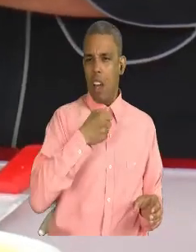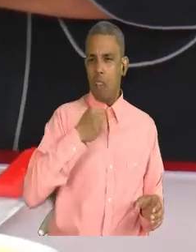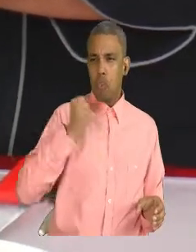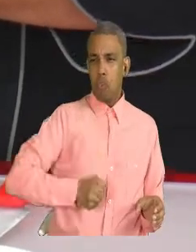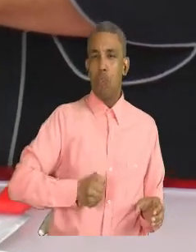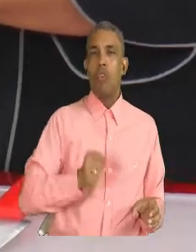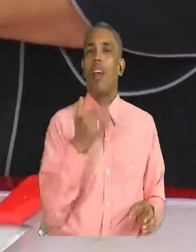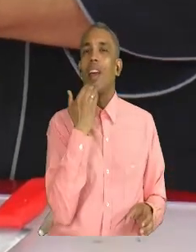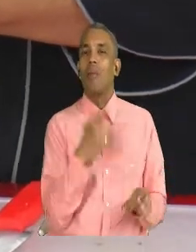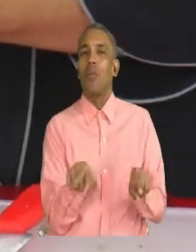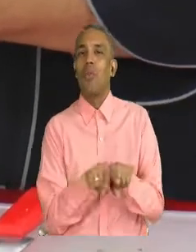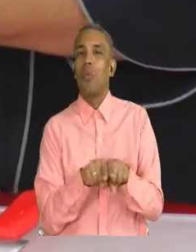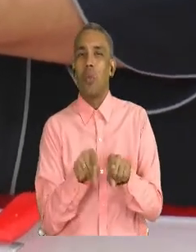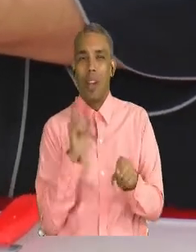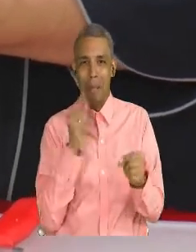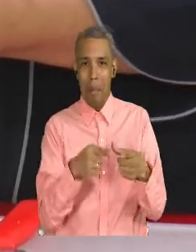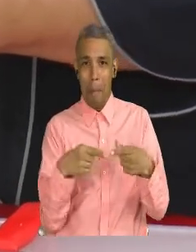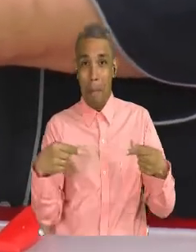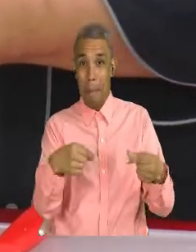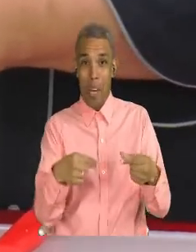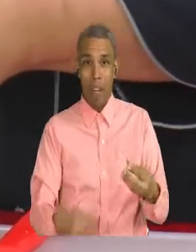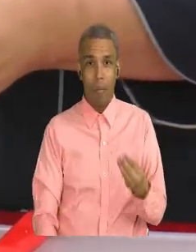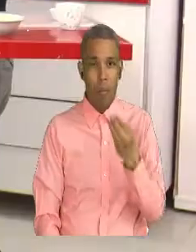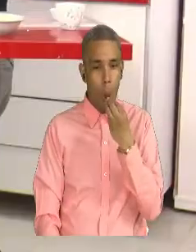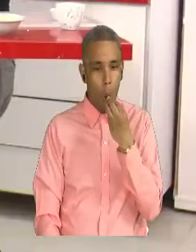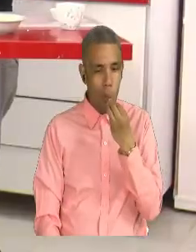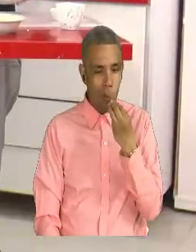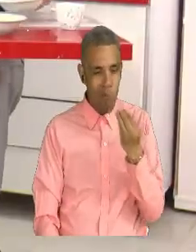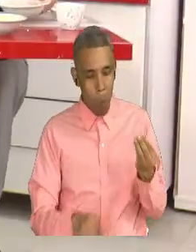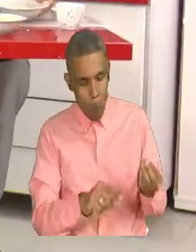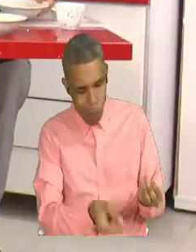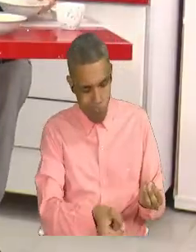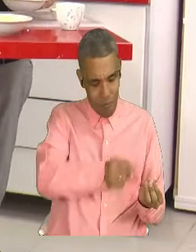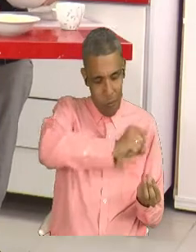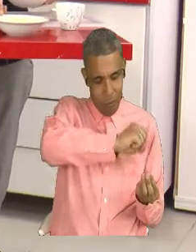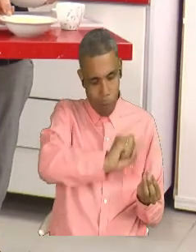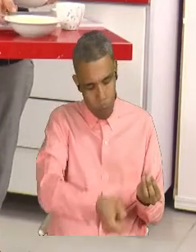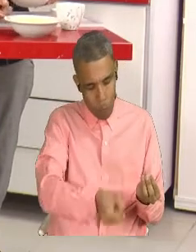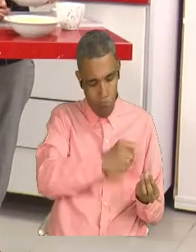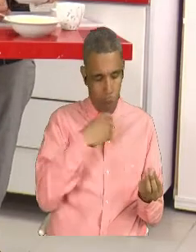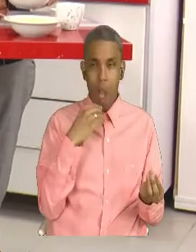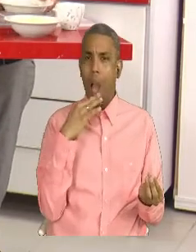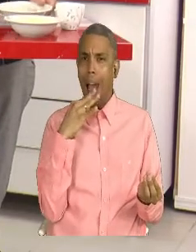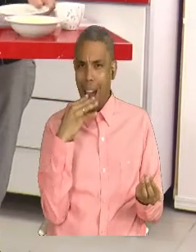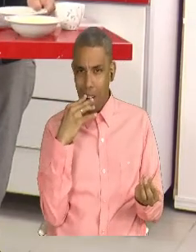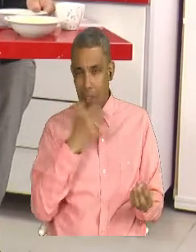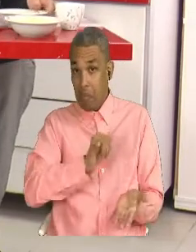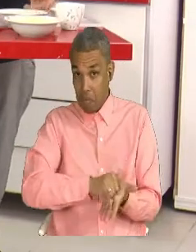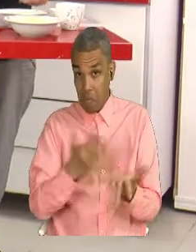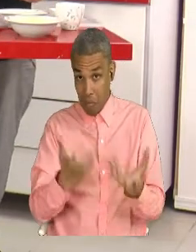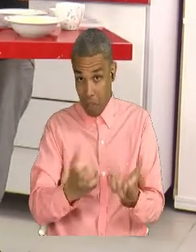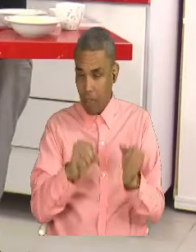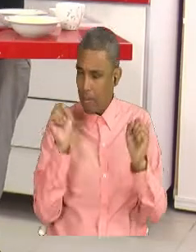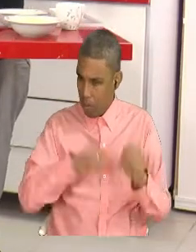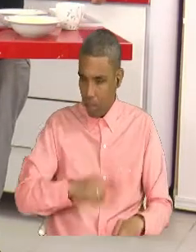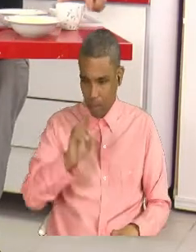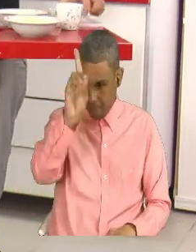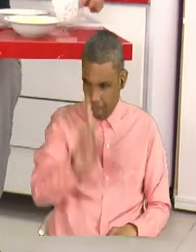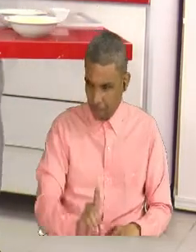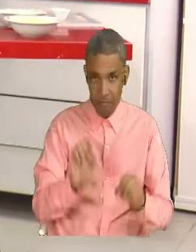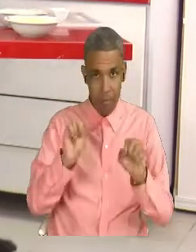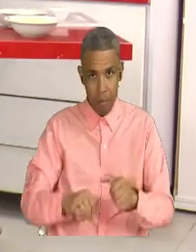en su concentración de sabor con limón. Entonces tenemos el aderezo, los camarones y la